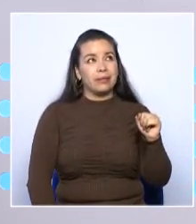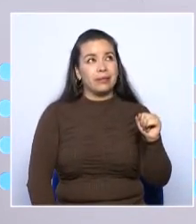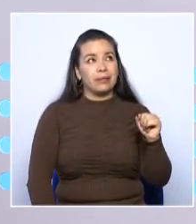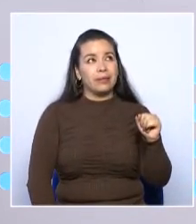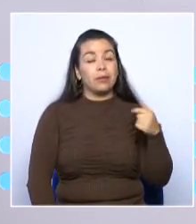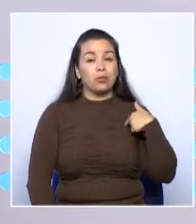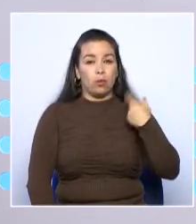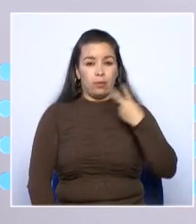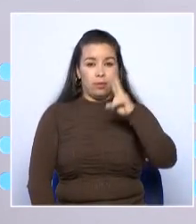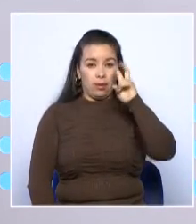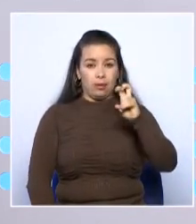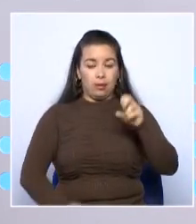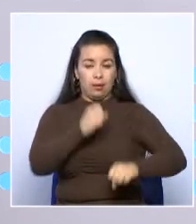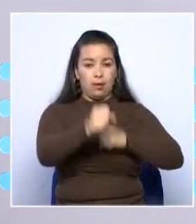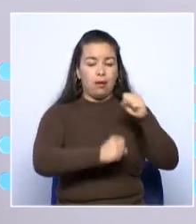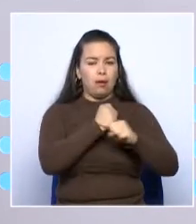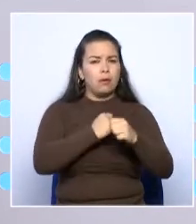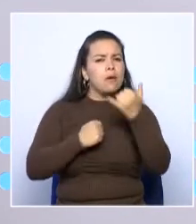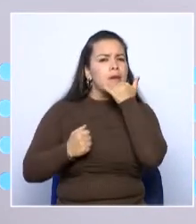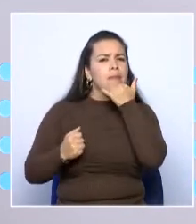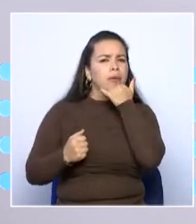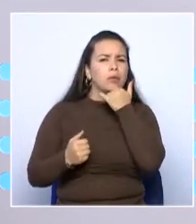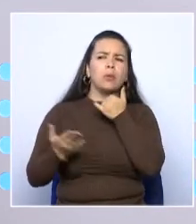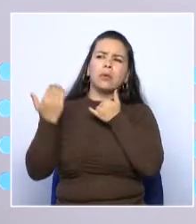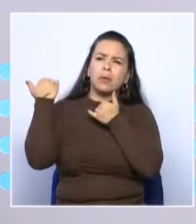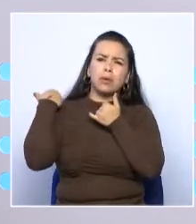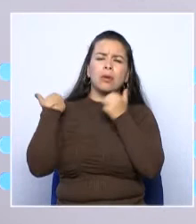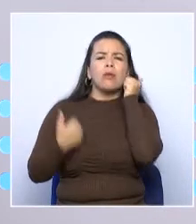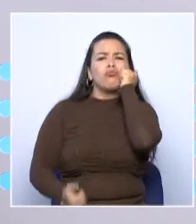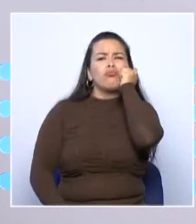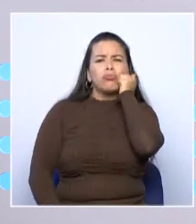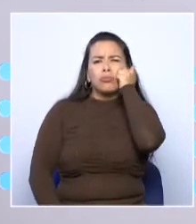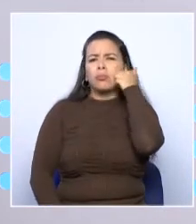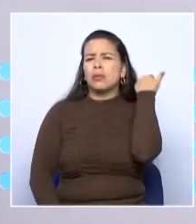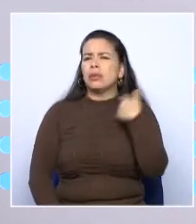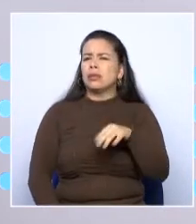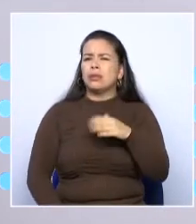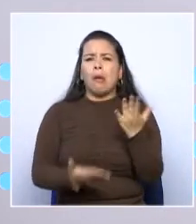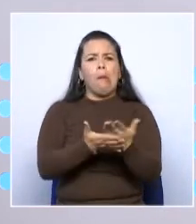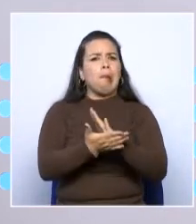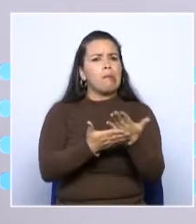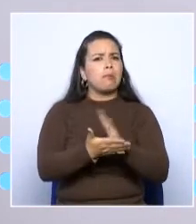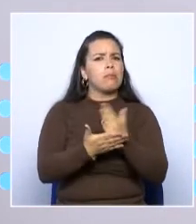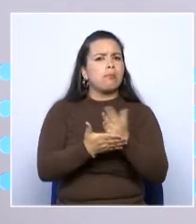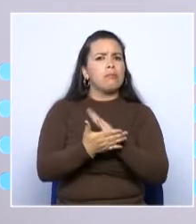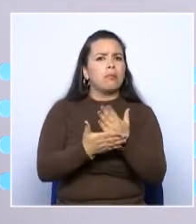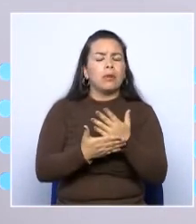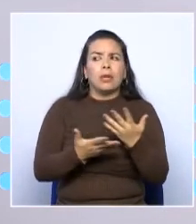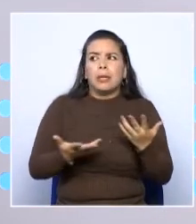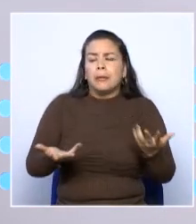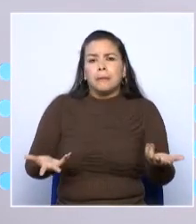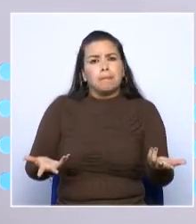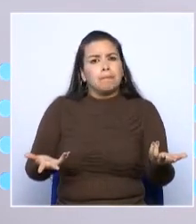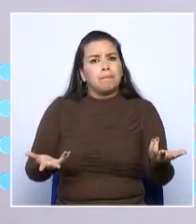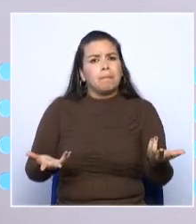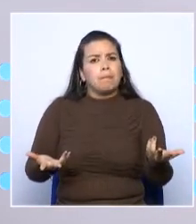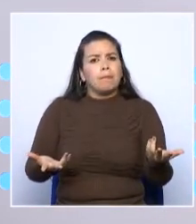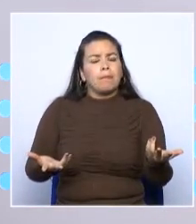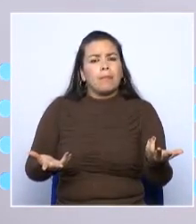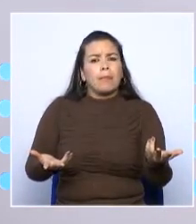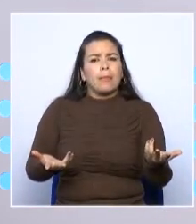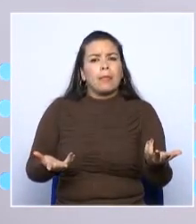tengo 17 años. Resulta que últimamente mi periodo menstrual es demasiado irregular. Llego